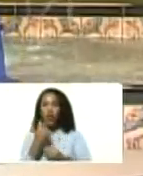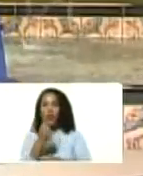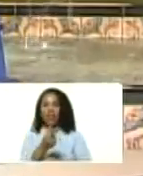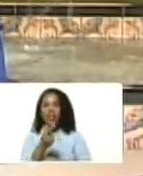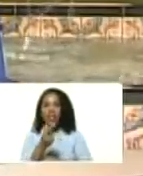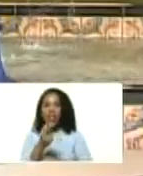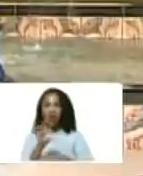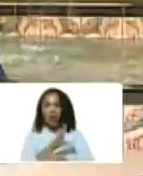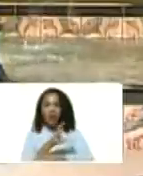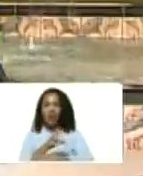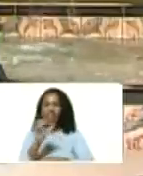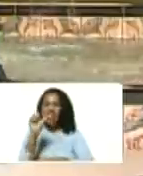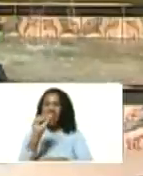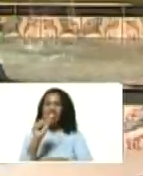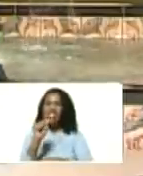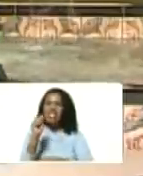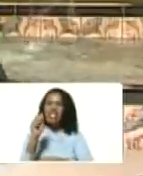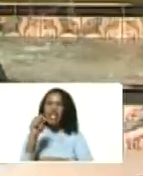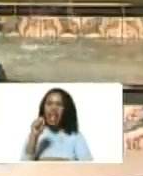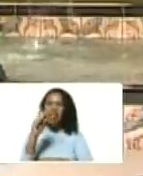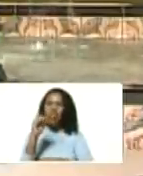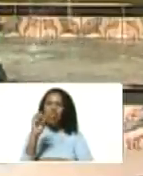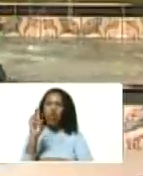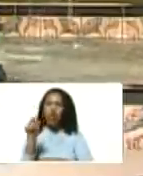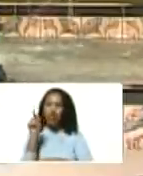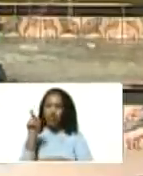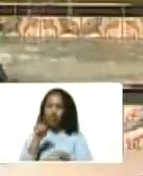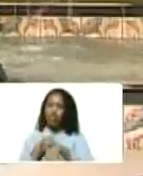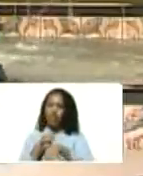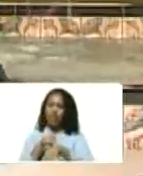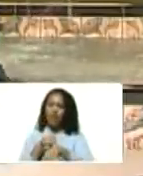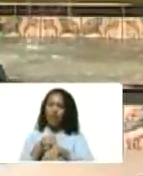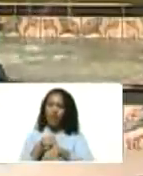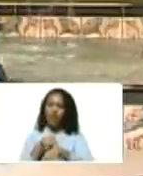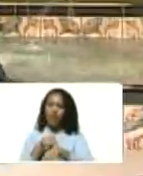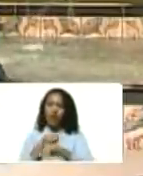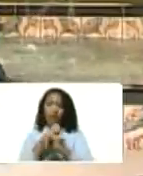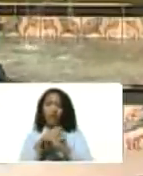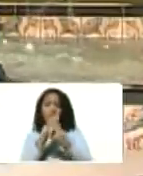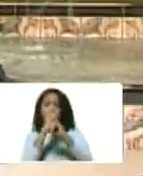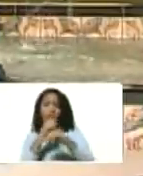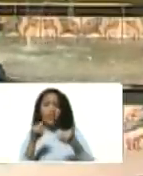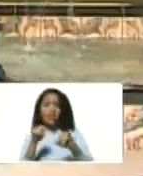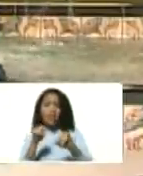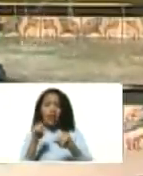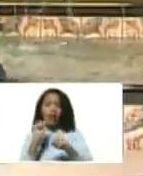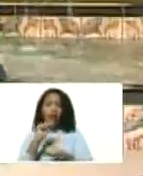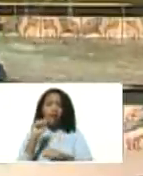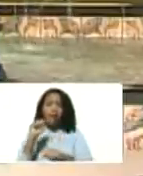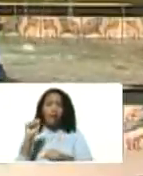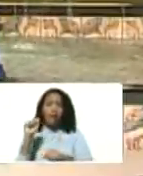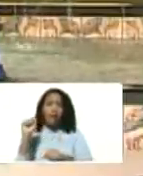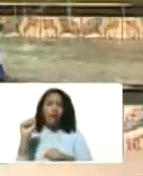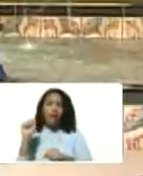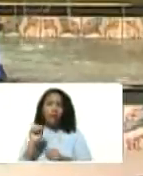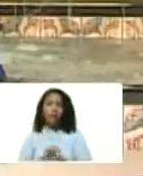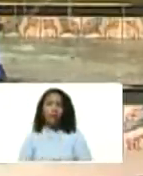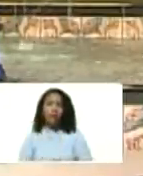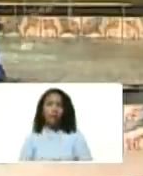de sandro era de tu época la felicidad ah